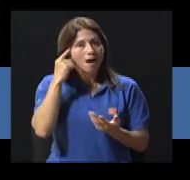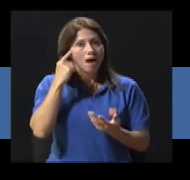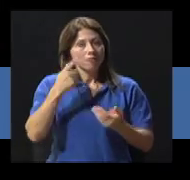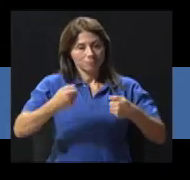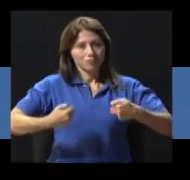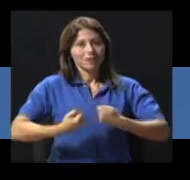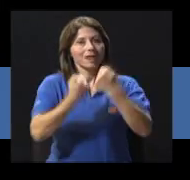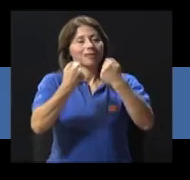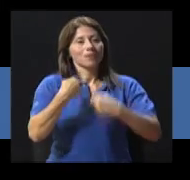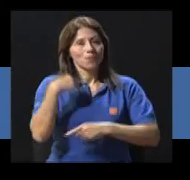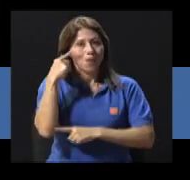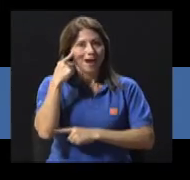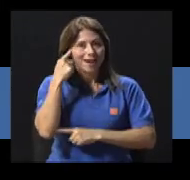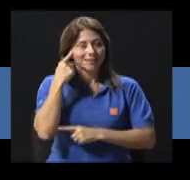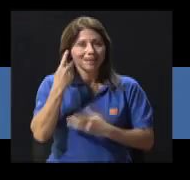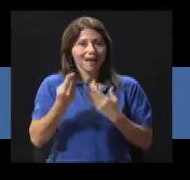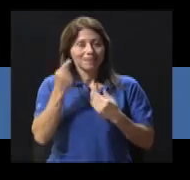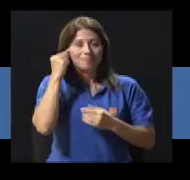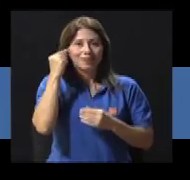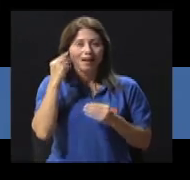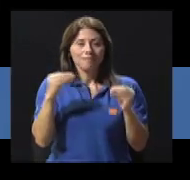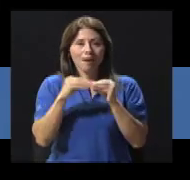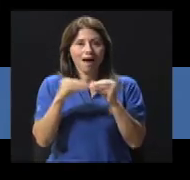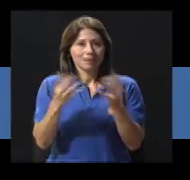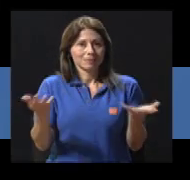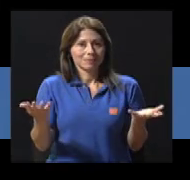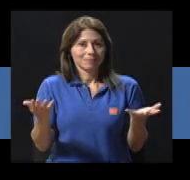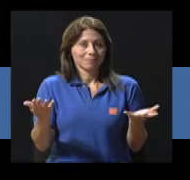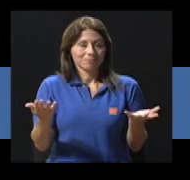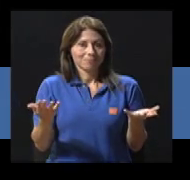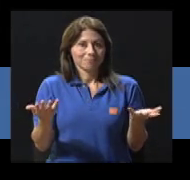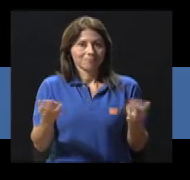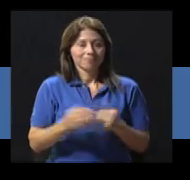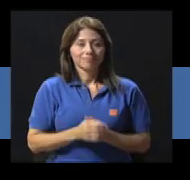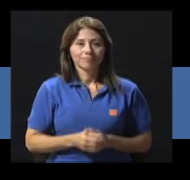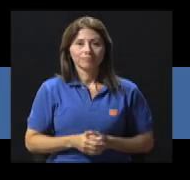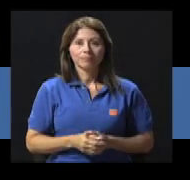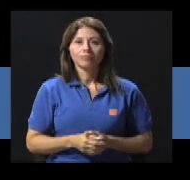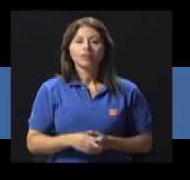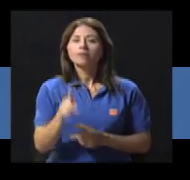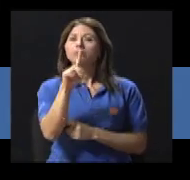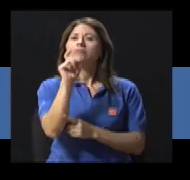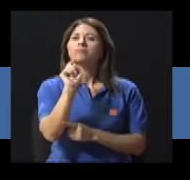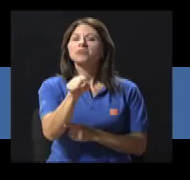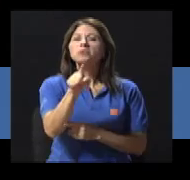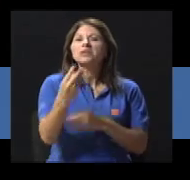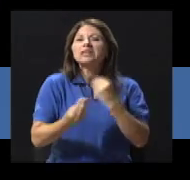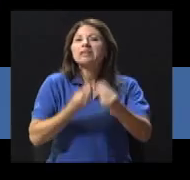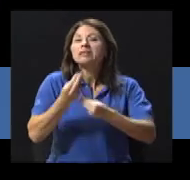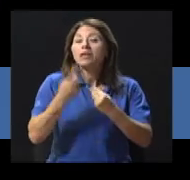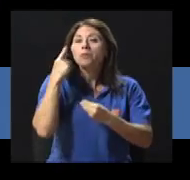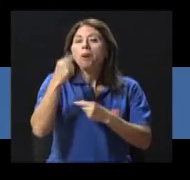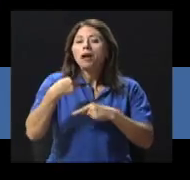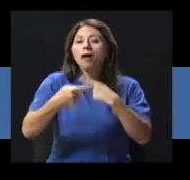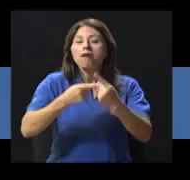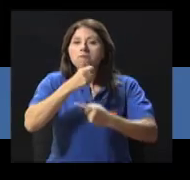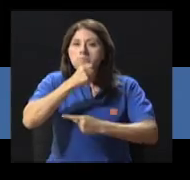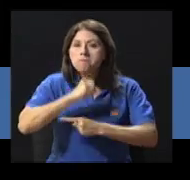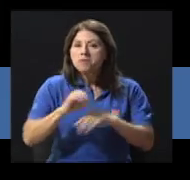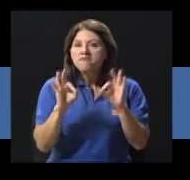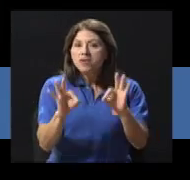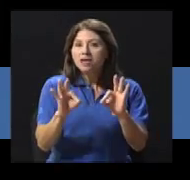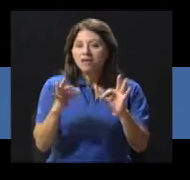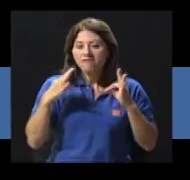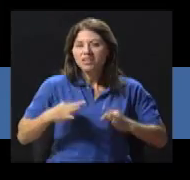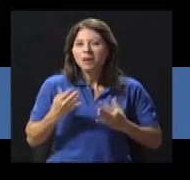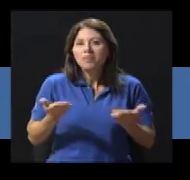lo reten a uno a analizar y a pensar más de lo que uno usualmente pues piensa, lógicamente. ¿Qué acciones está tomando para